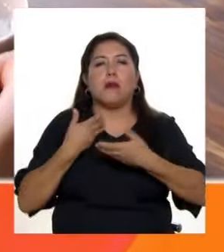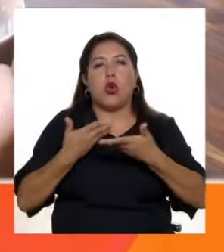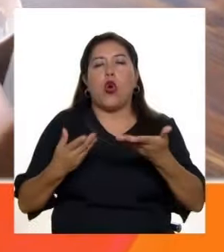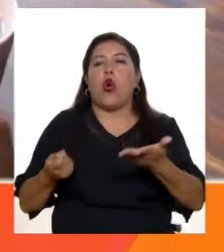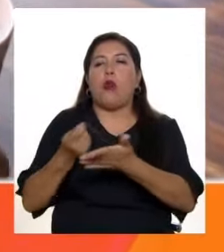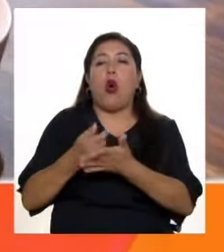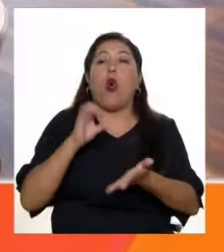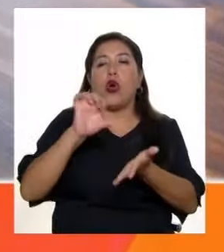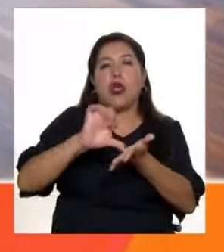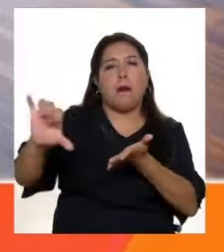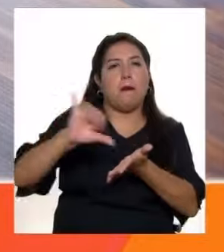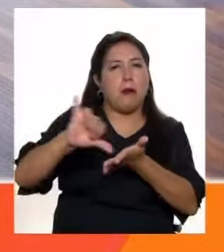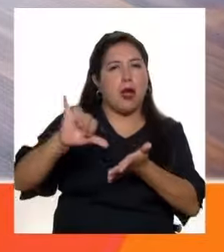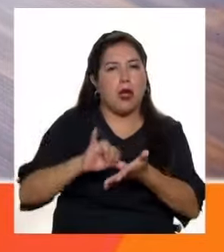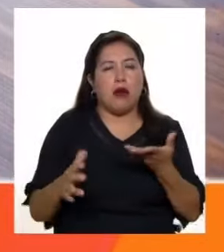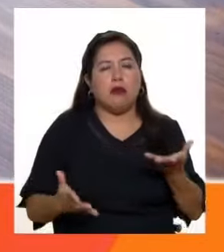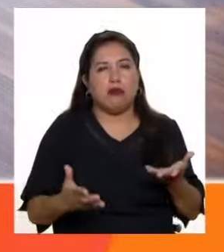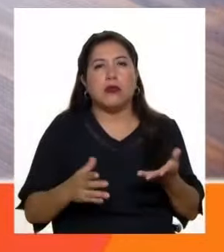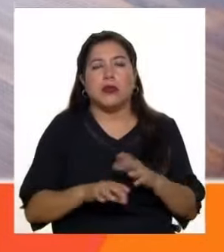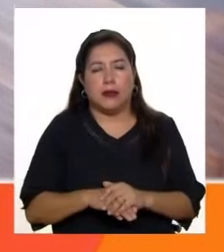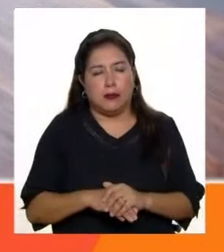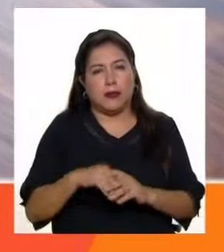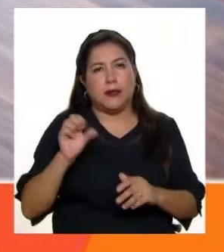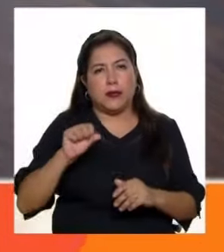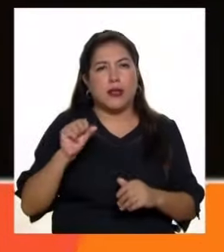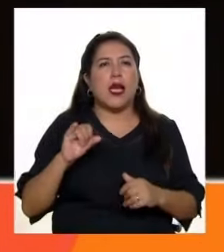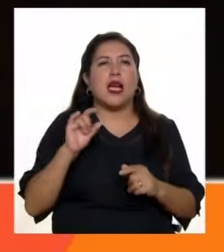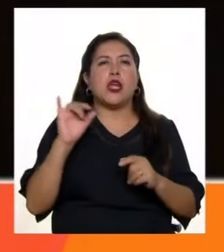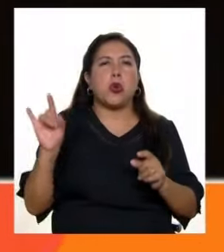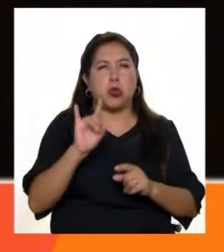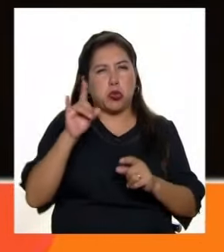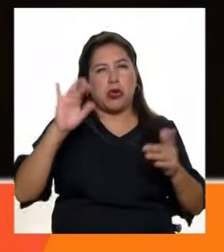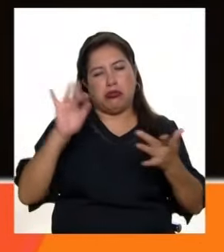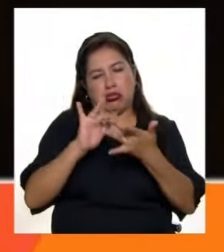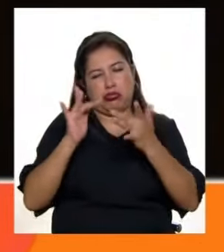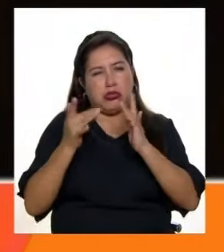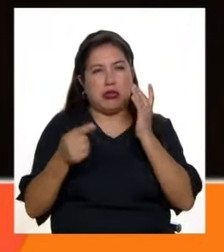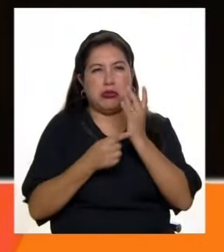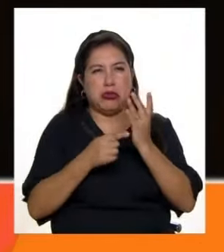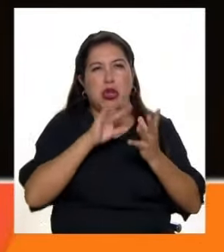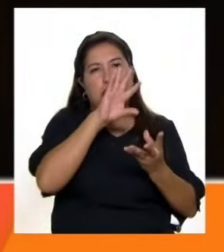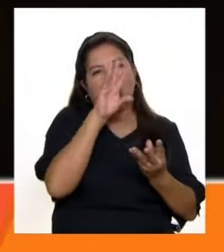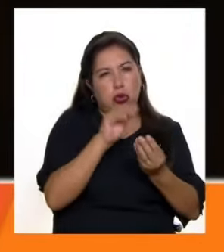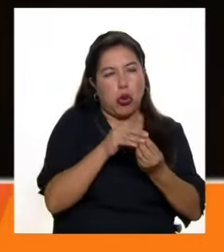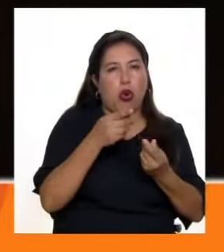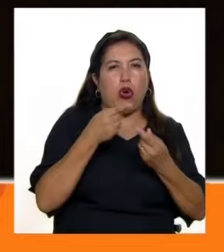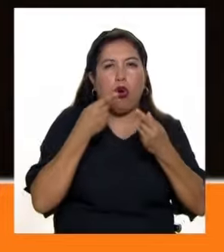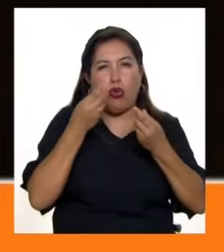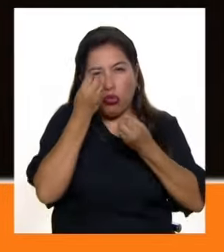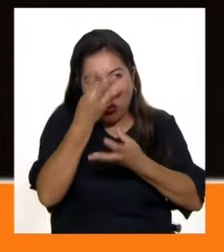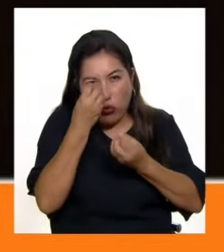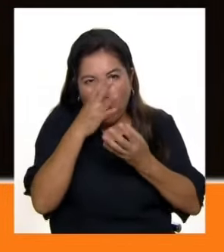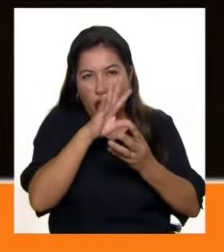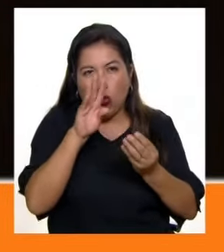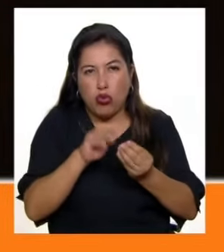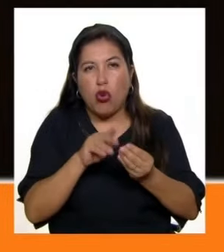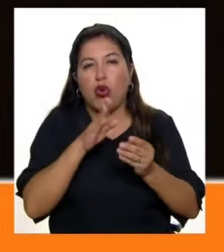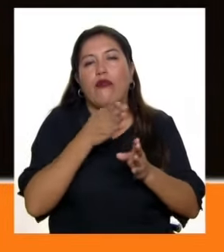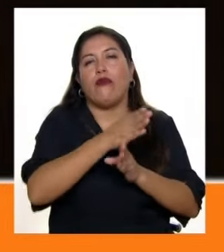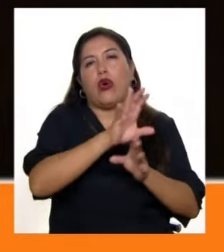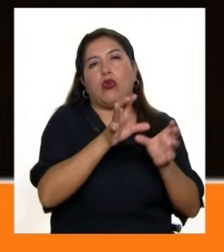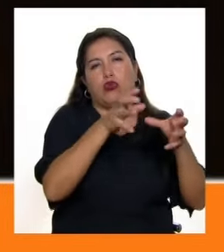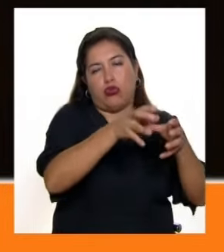bien estás usando medios digitales, es como si fuera una llamada telefónica. O sea, al final todo tu cierre es offline, ¿no? Entonces, es otro tipo de cliente. O sea, porque